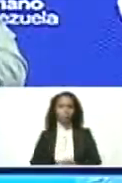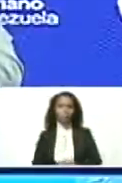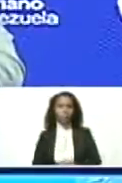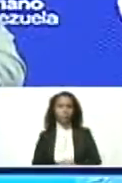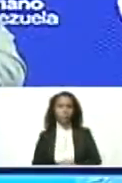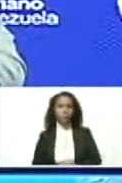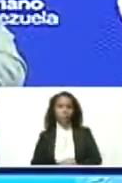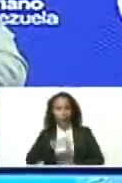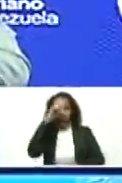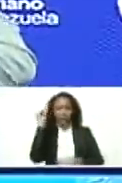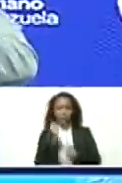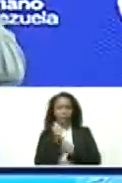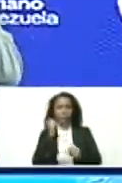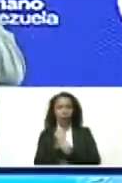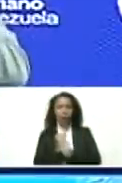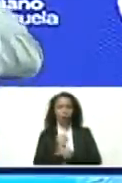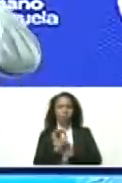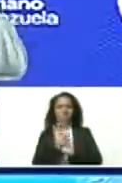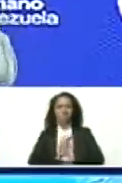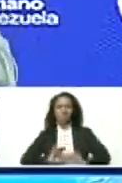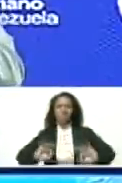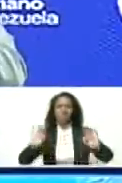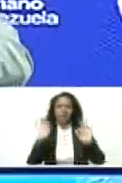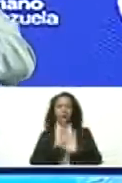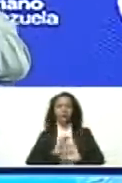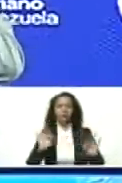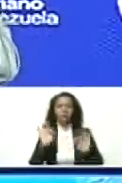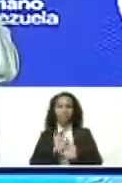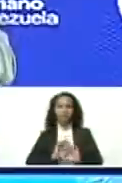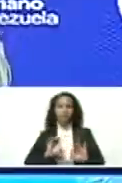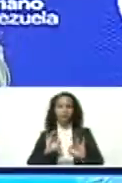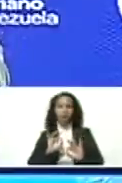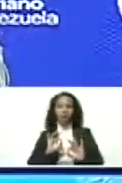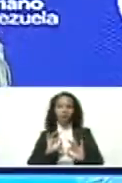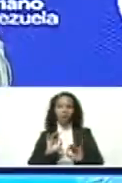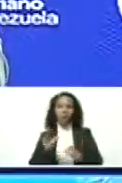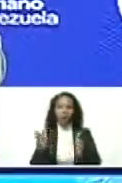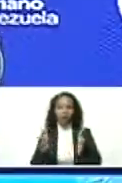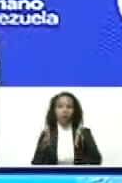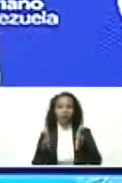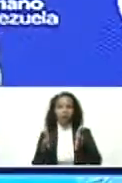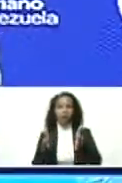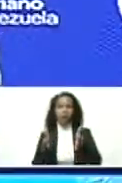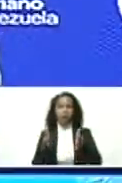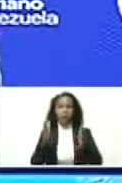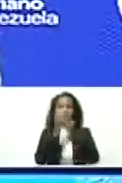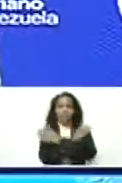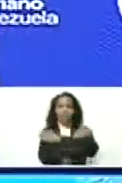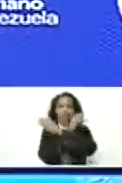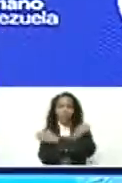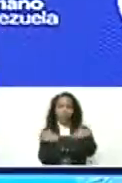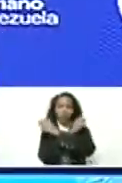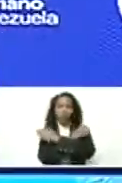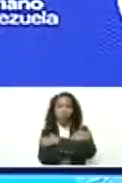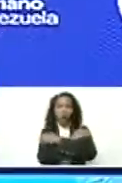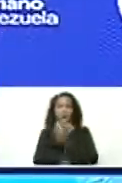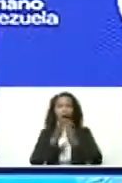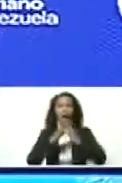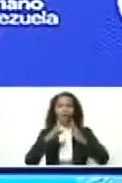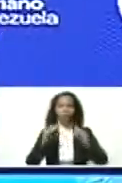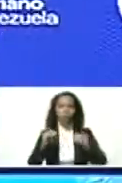Al trabajo nada ni nadie le gana. Felicito a todos